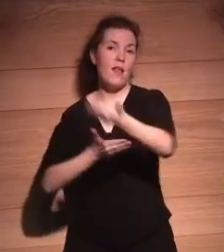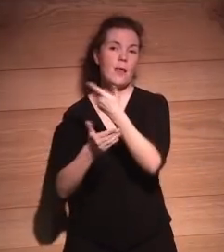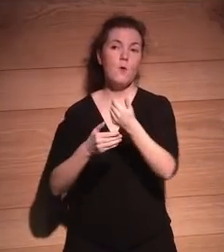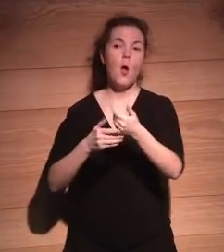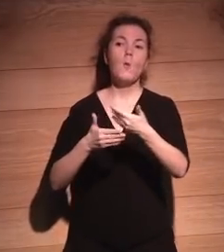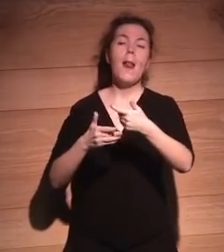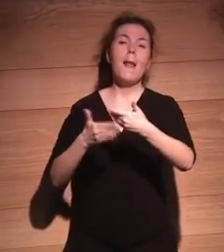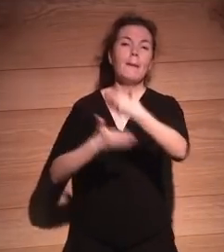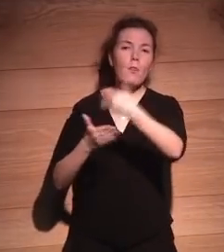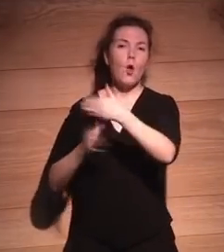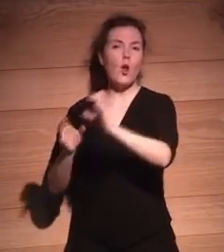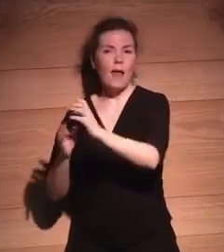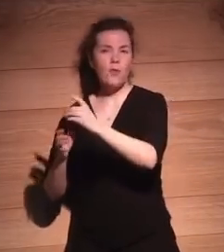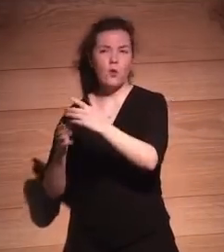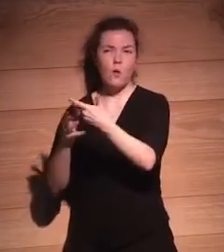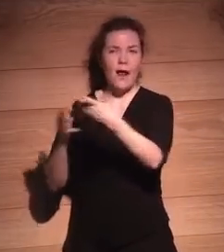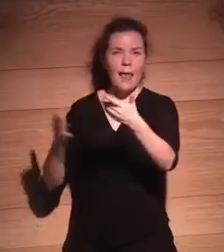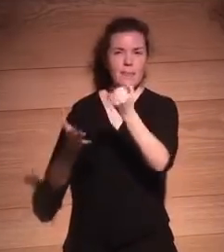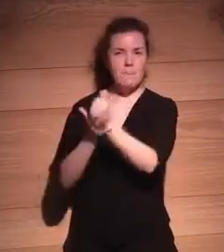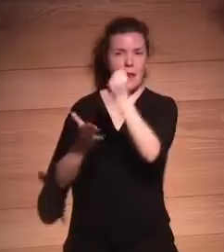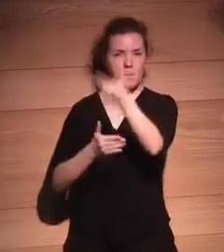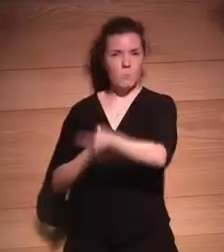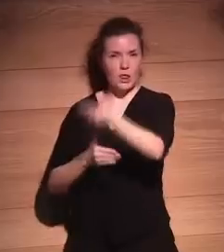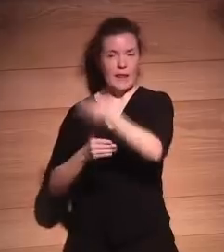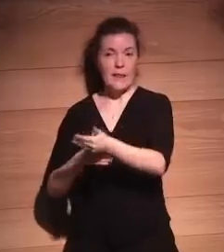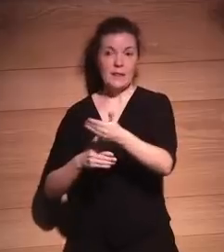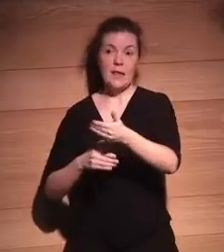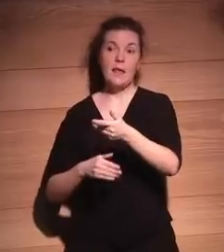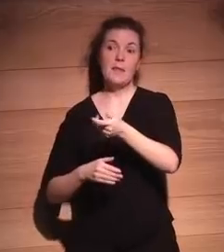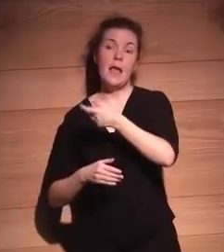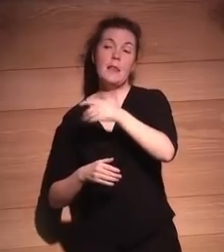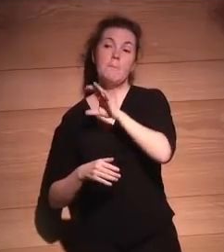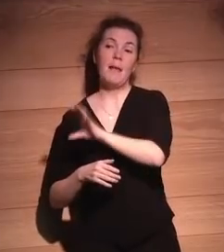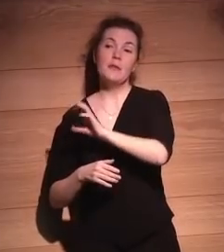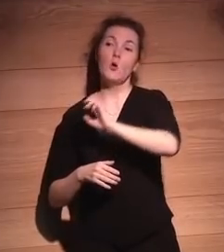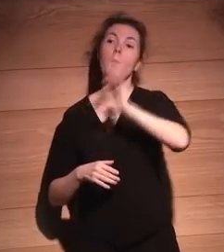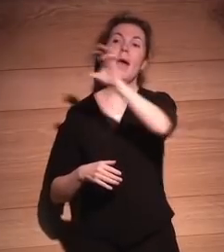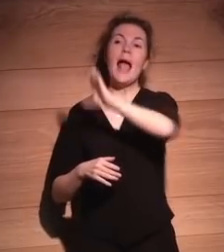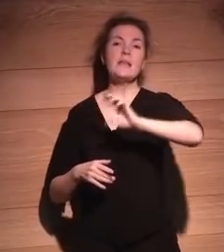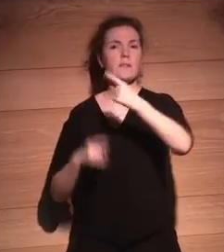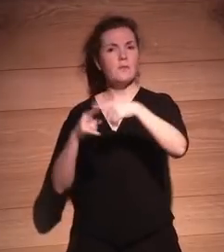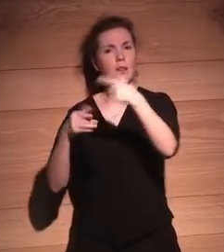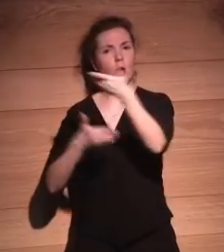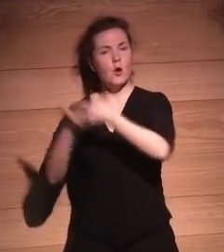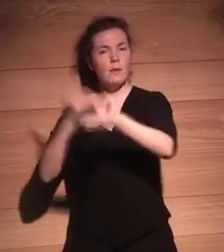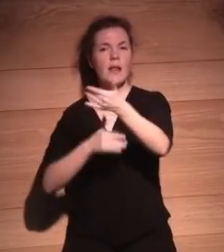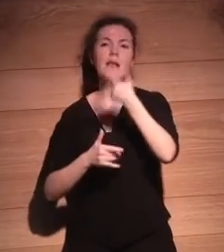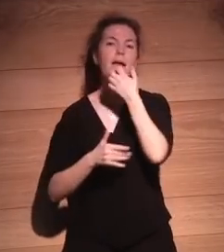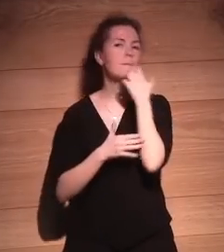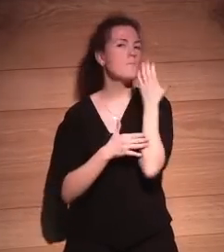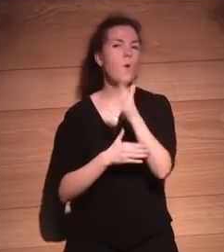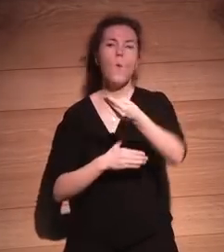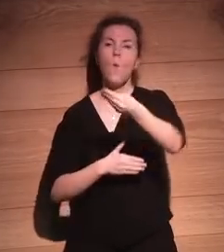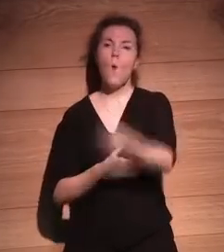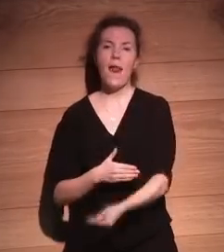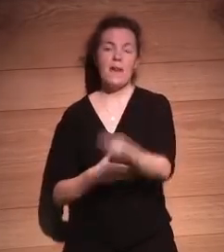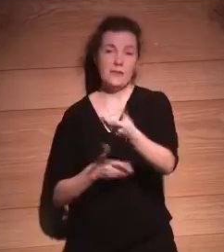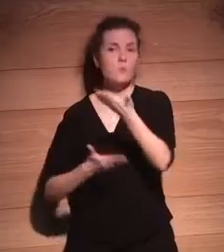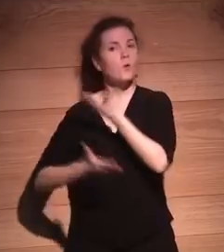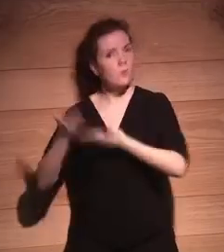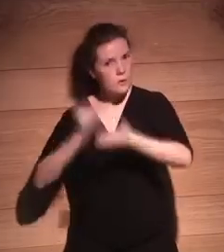grandes medios y de investigaciones crossnacionales, pues son buenísimos ejemplos de cómo es posible